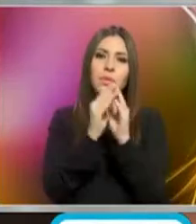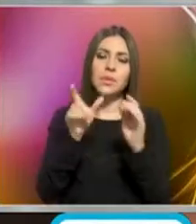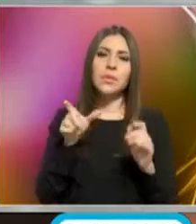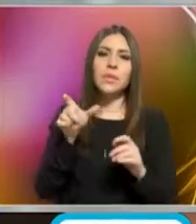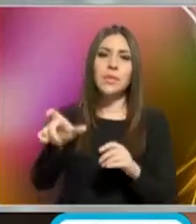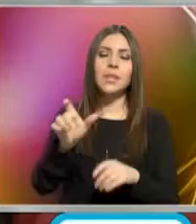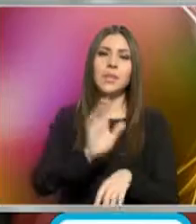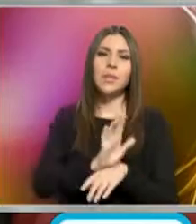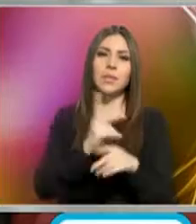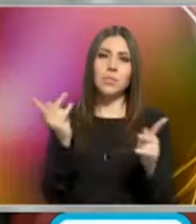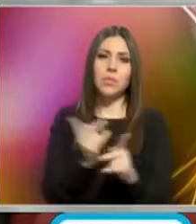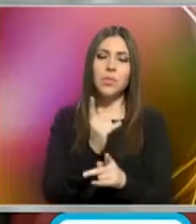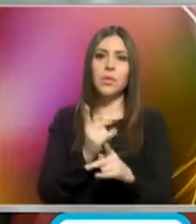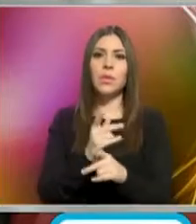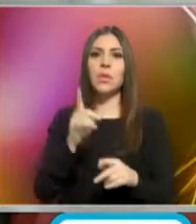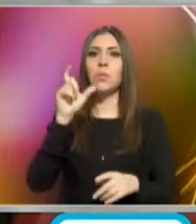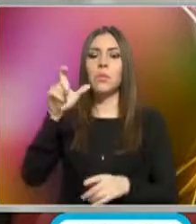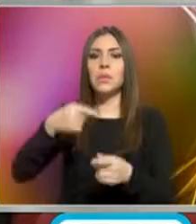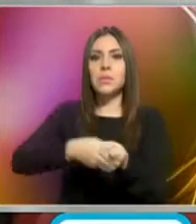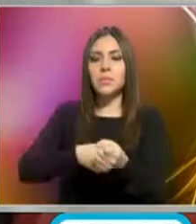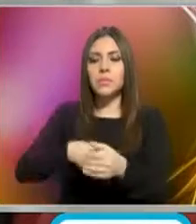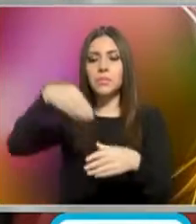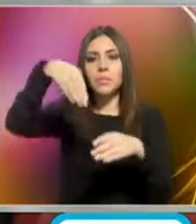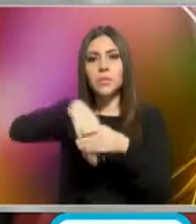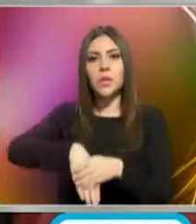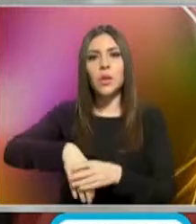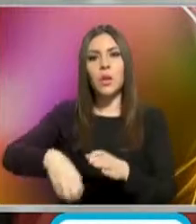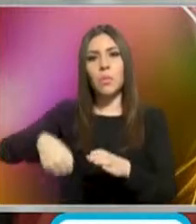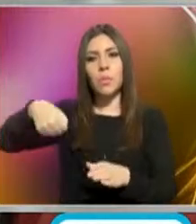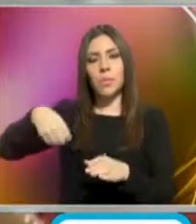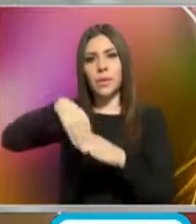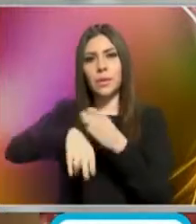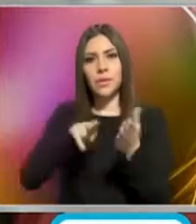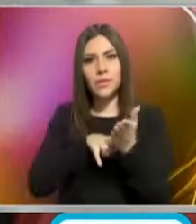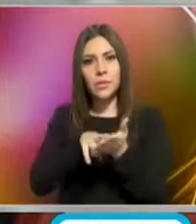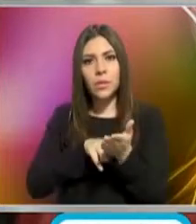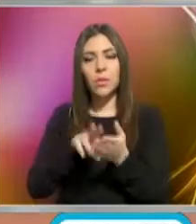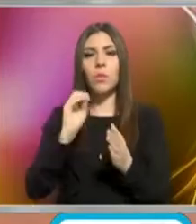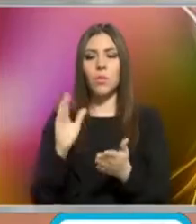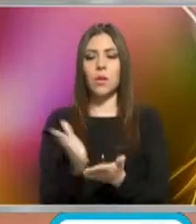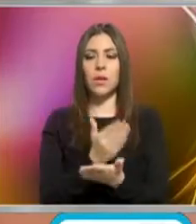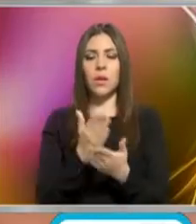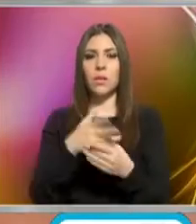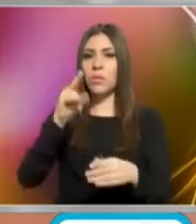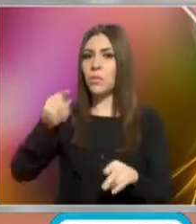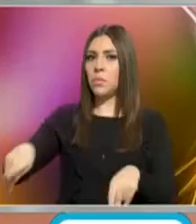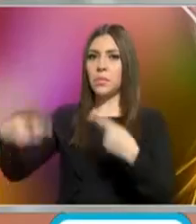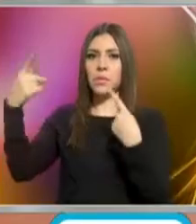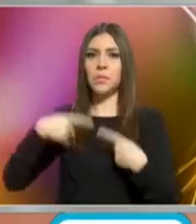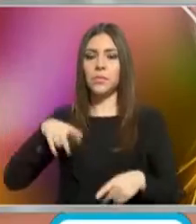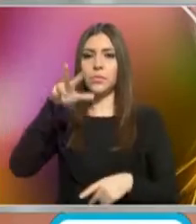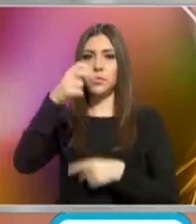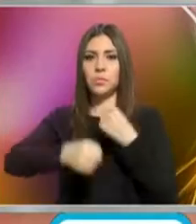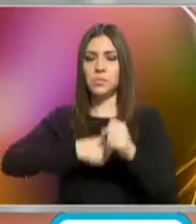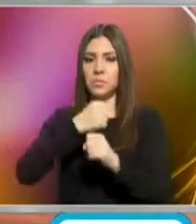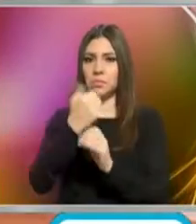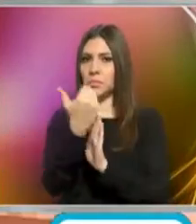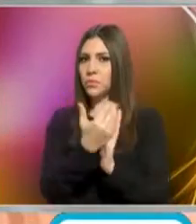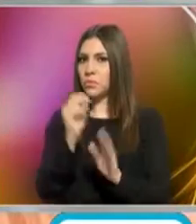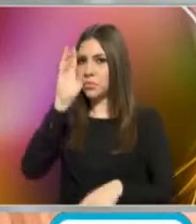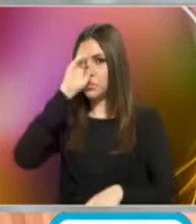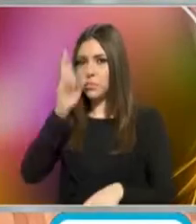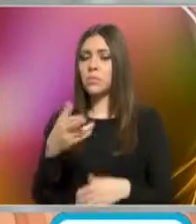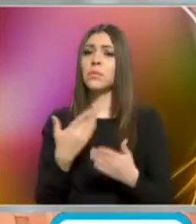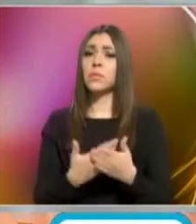videocasetera, venía en una bolsa negra o las revistas incluso venían empacadas, no se les vendían a menores de edad. Sin embargo, hoy la